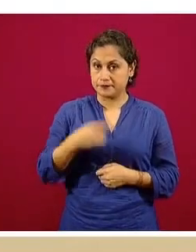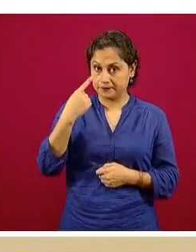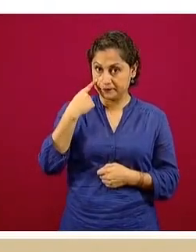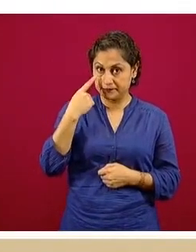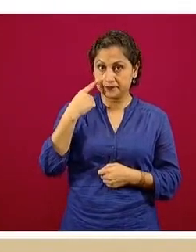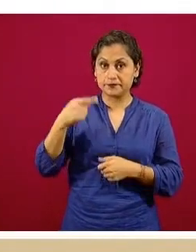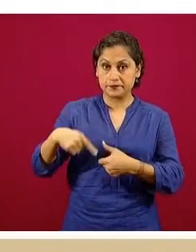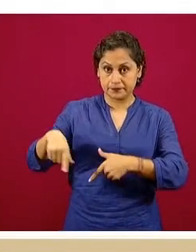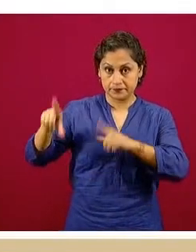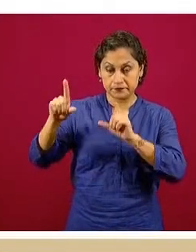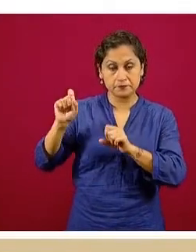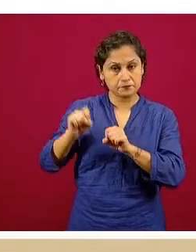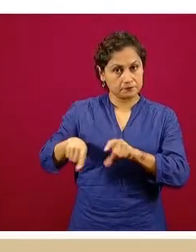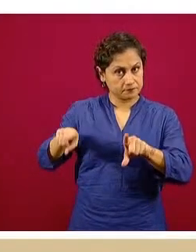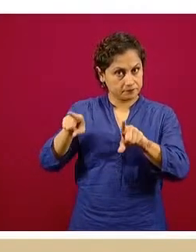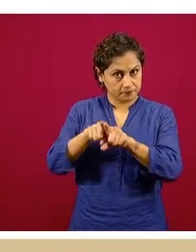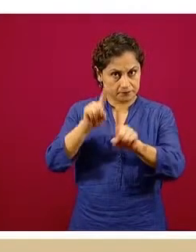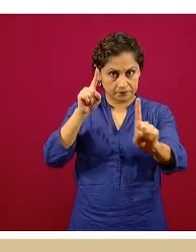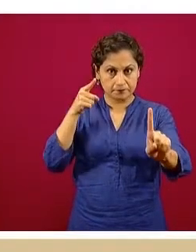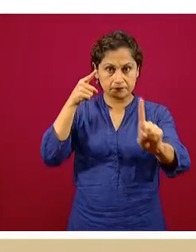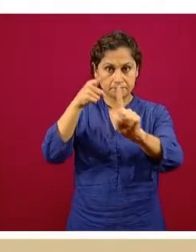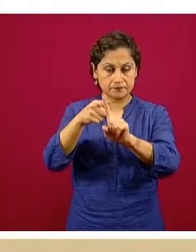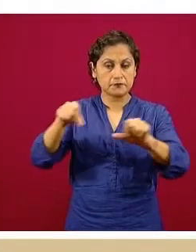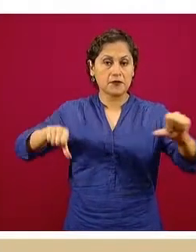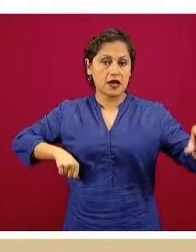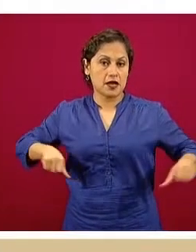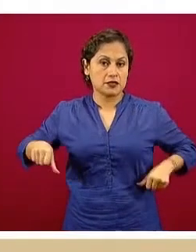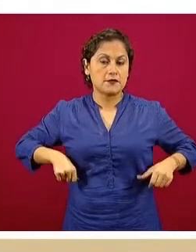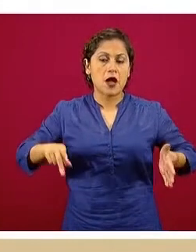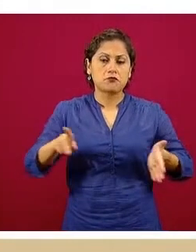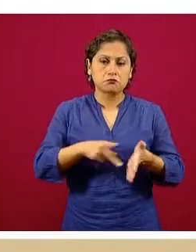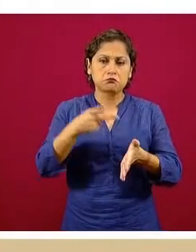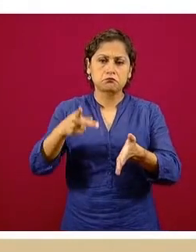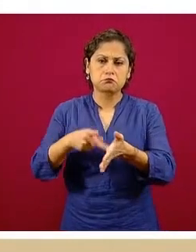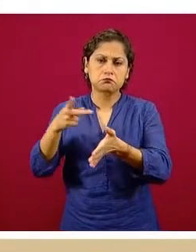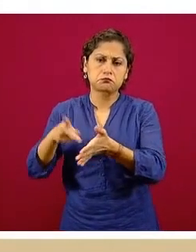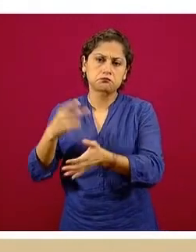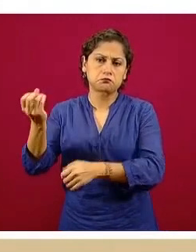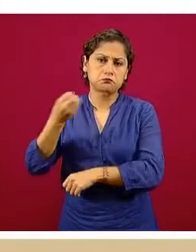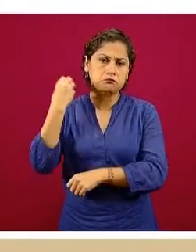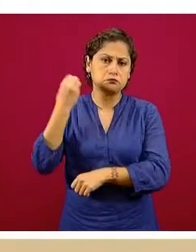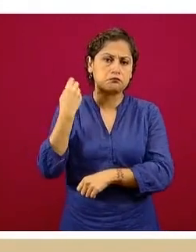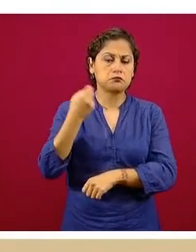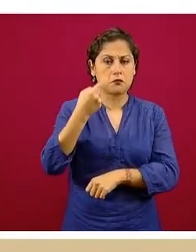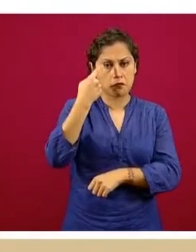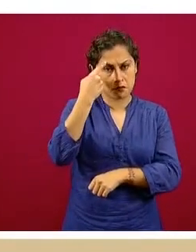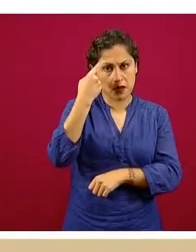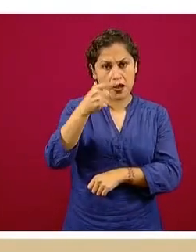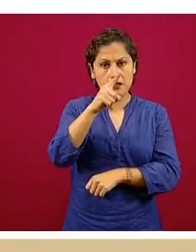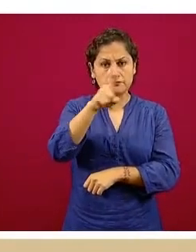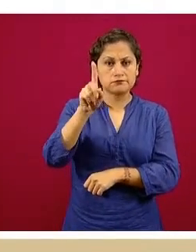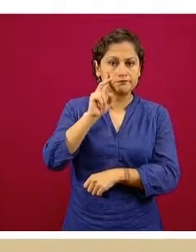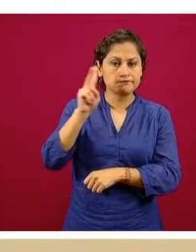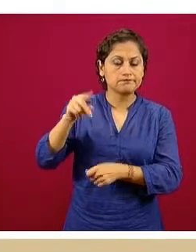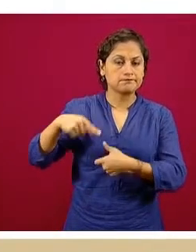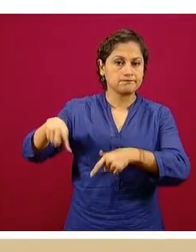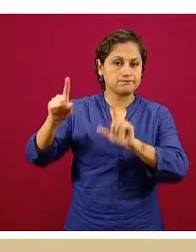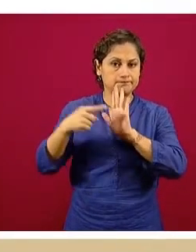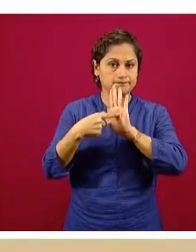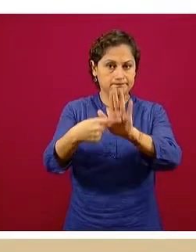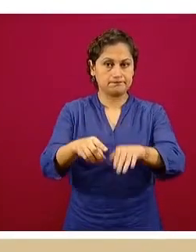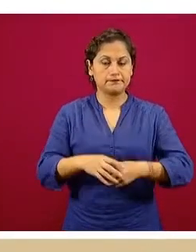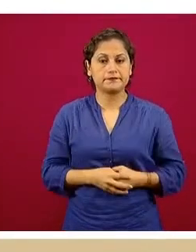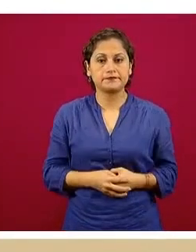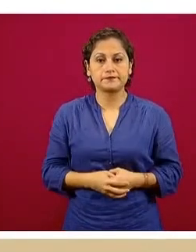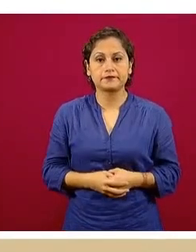tiene ese mismo objetivo y vamos a estar repasando estas actividades día con día para tener claridad de lo que lo que podemos